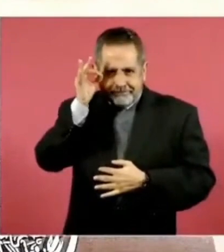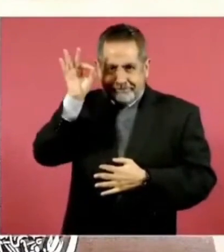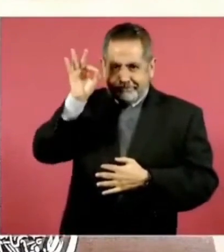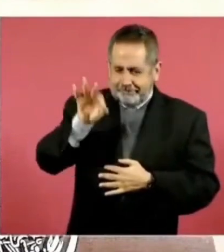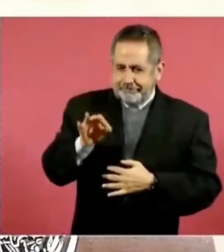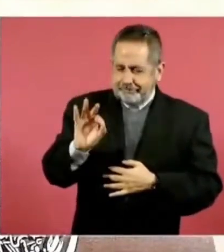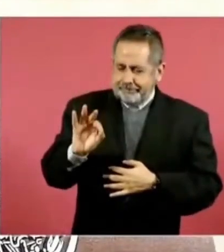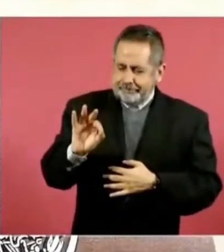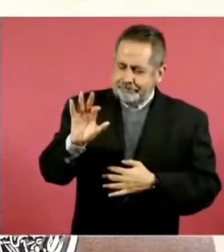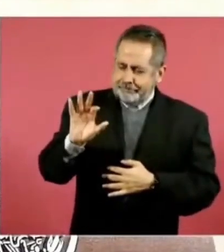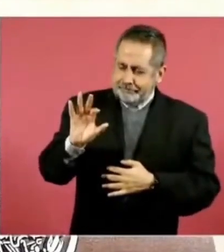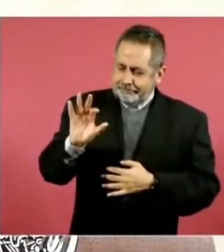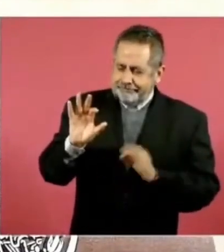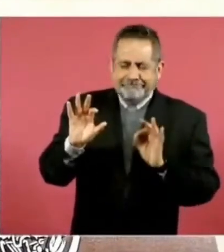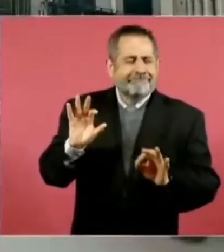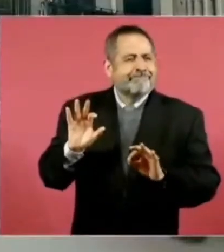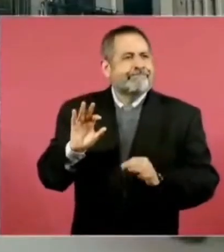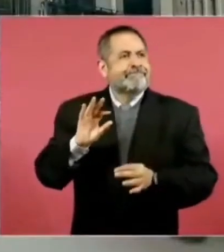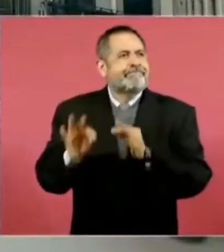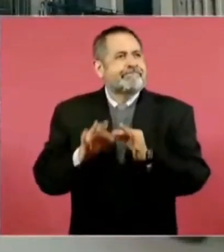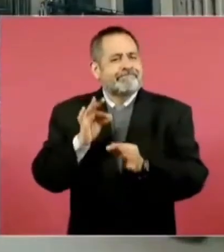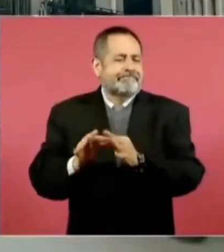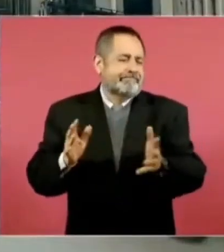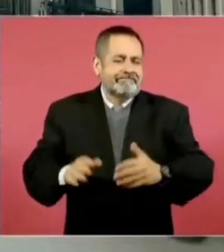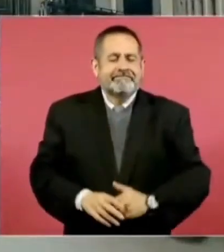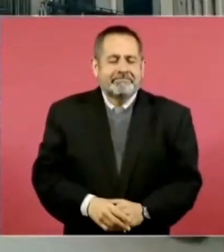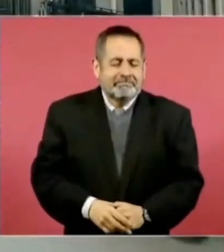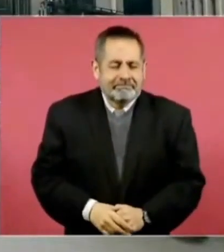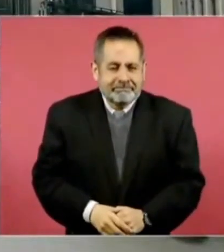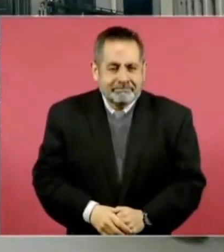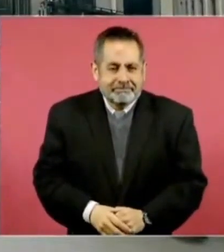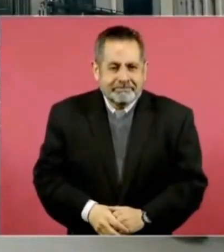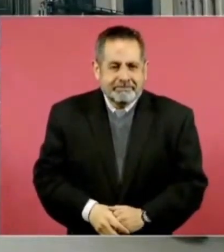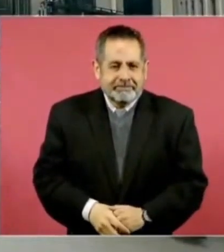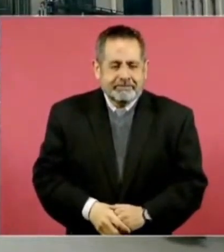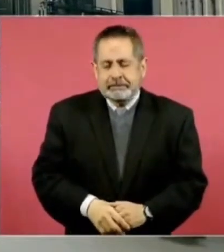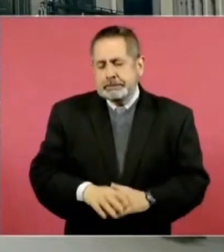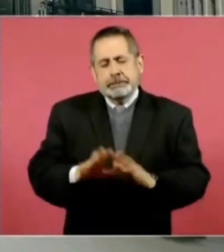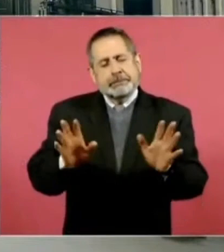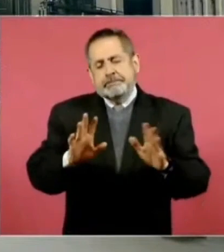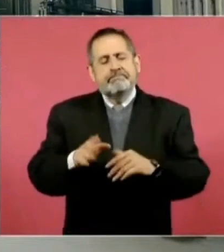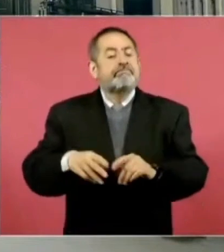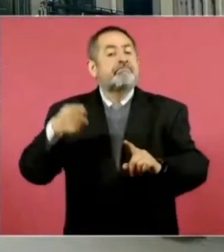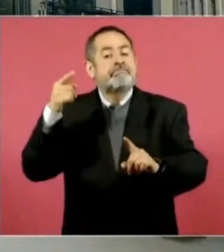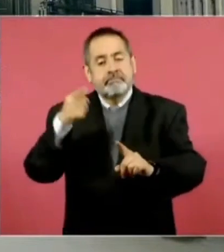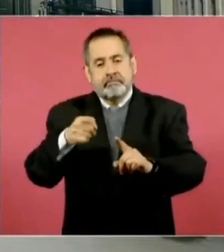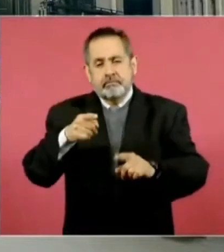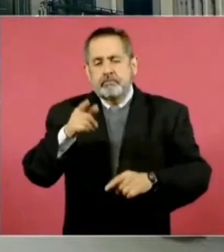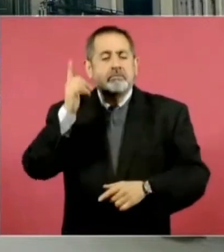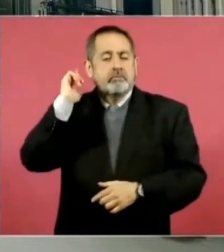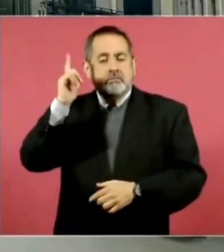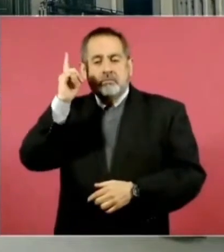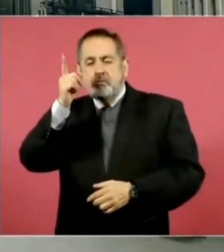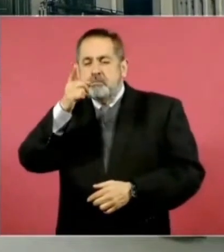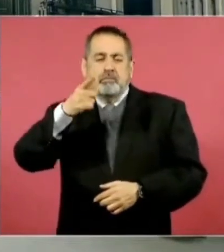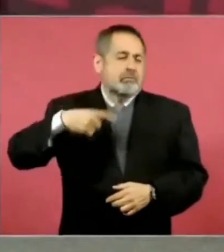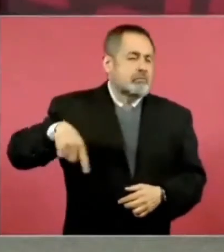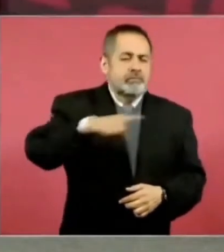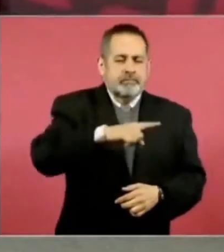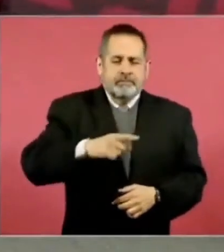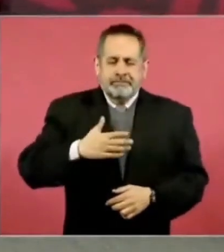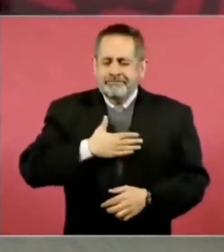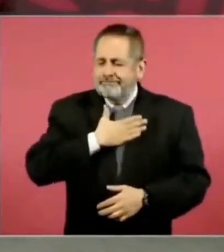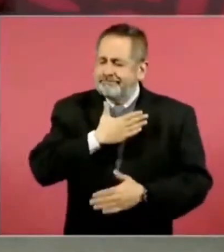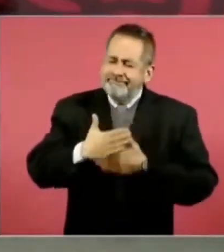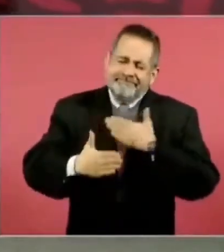Un propósito. No, que la verdad que la gente sea muy feliz, que nuestro pueblo